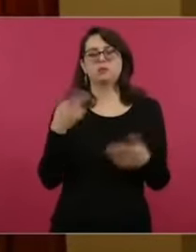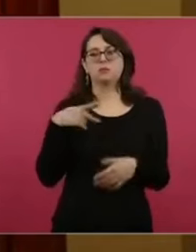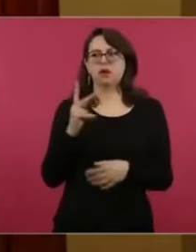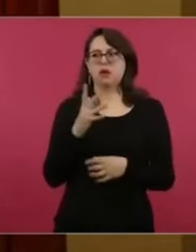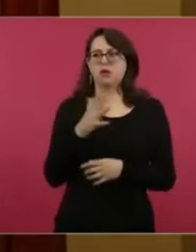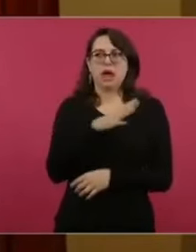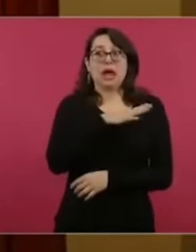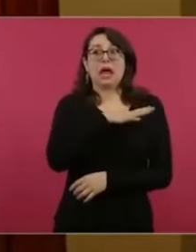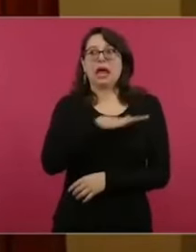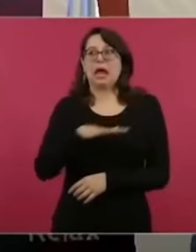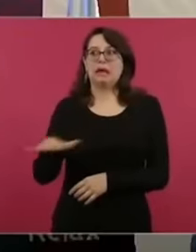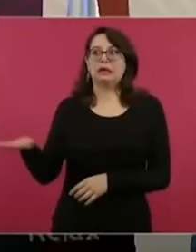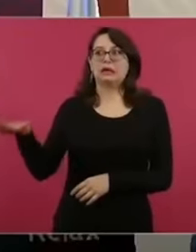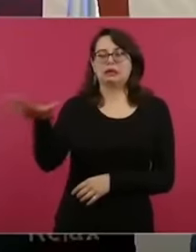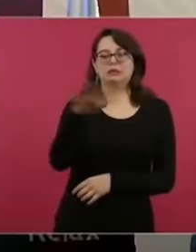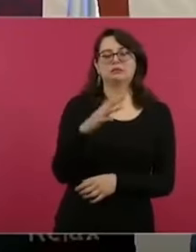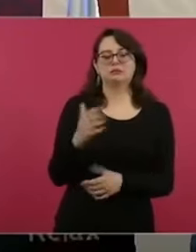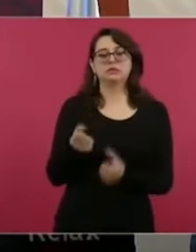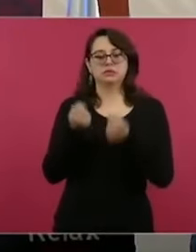fue muy importante